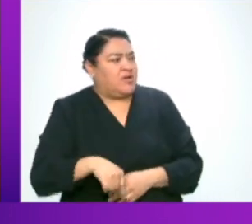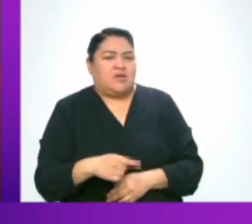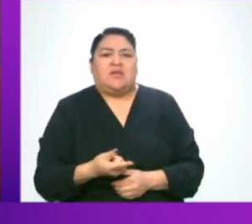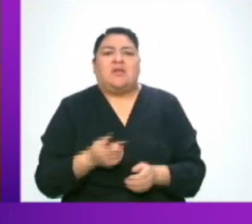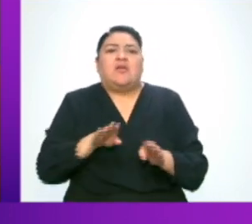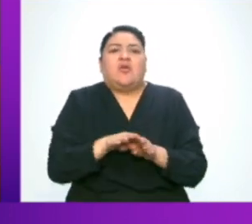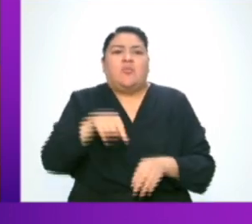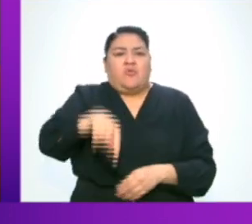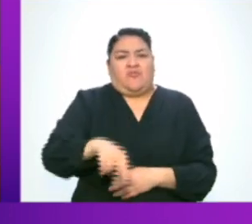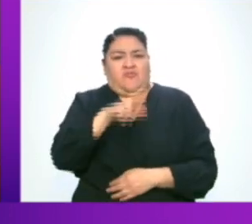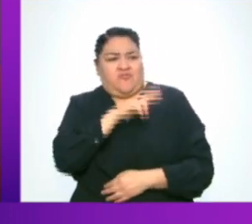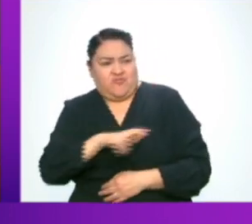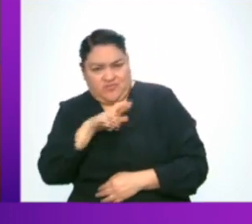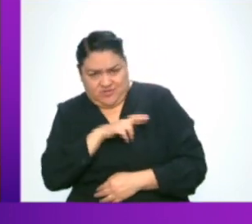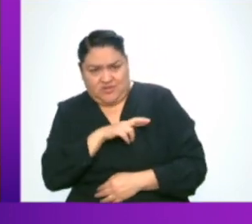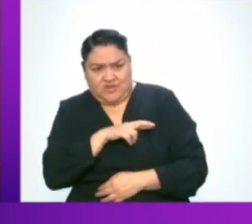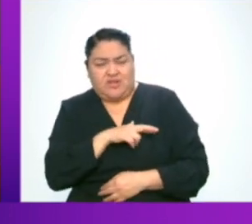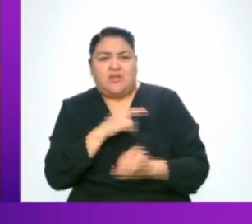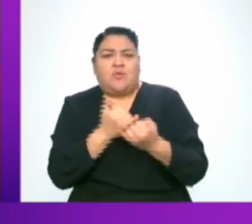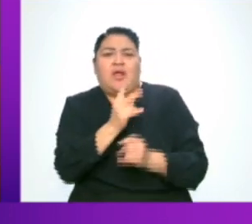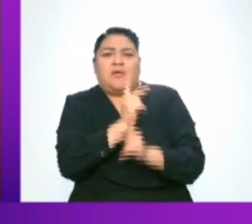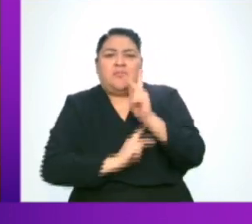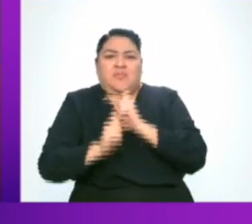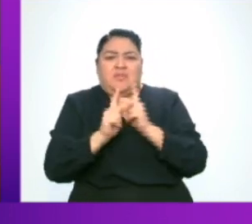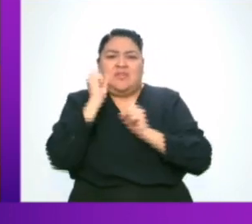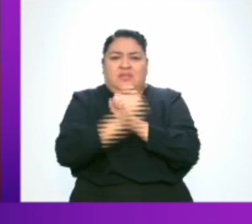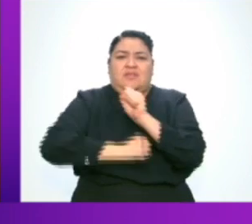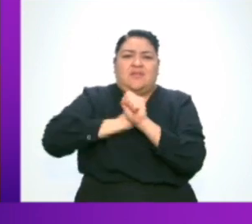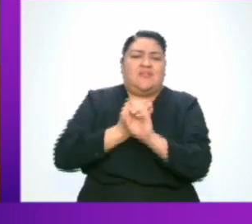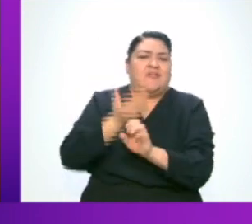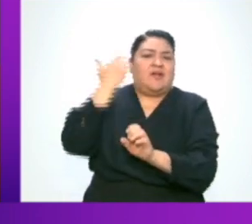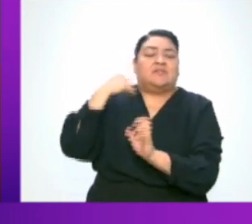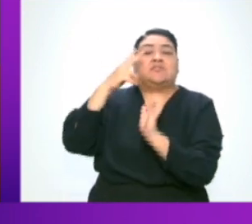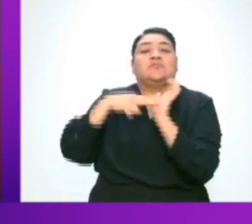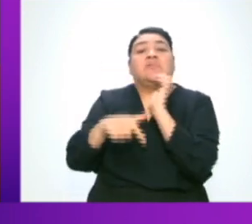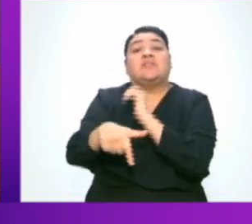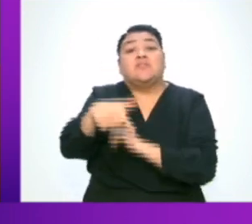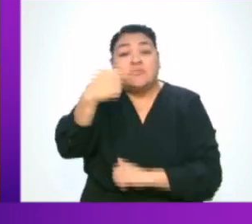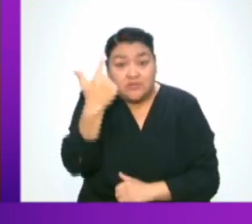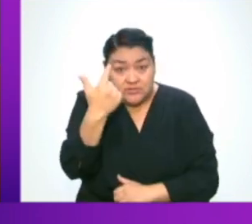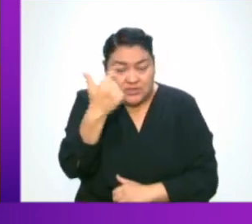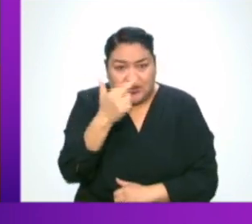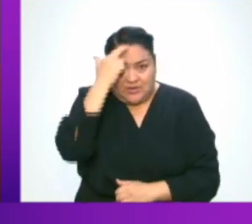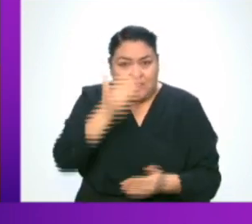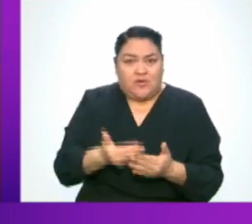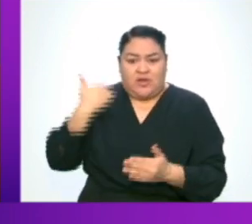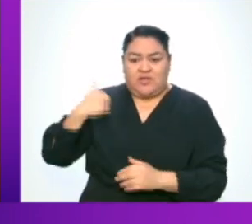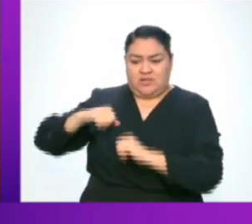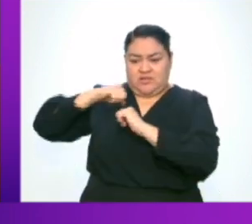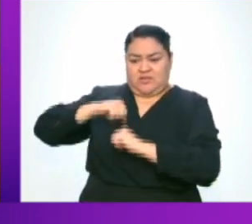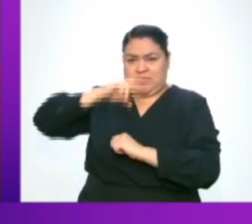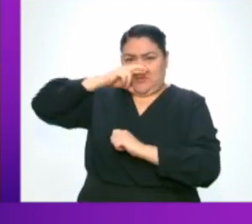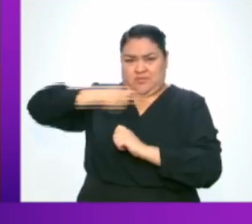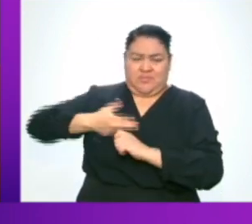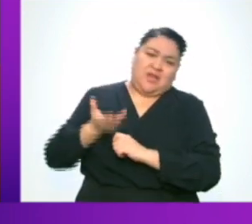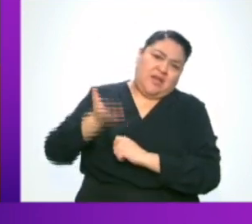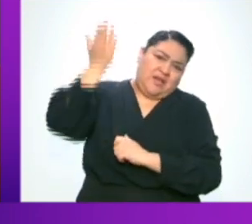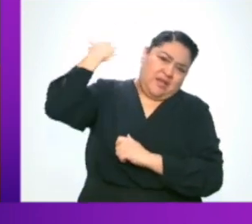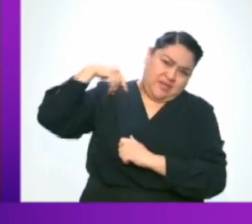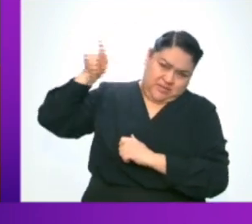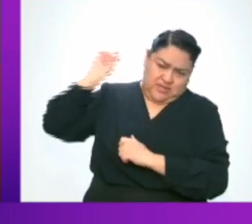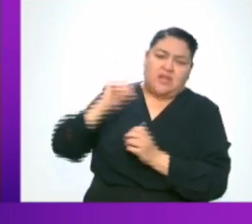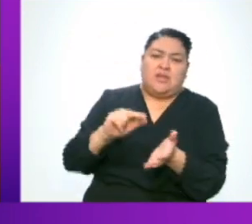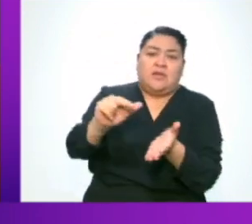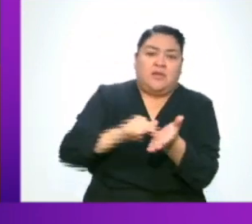a compra de este edificio que se hizo en el año 2012 que en ese momento lo firmó el secretario general de aquel entonces